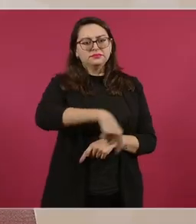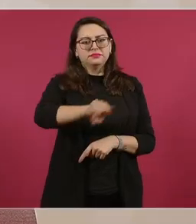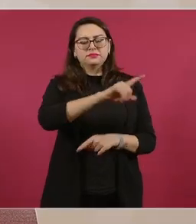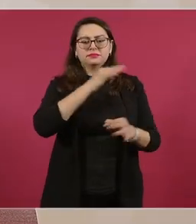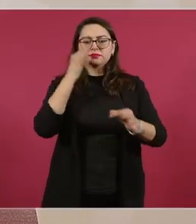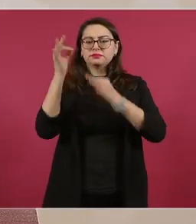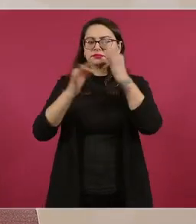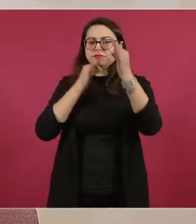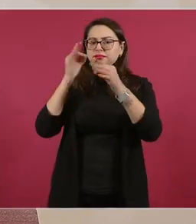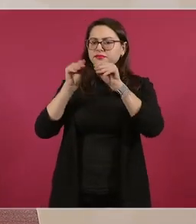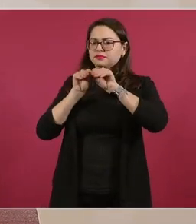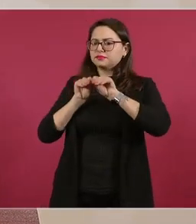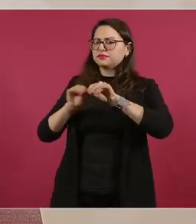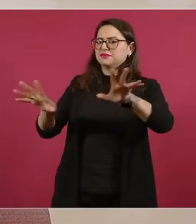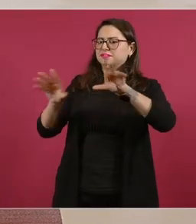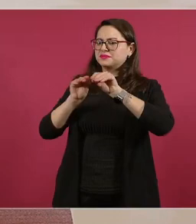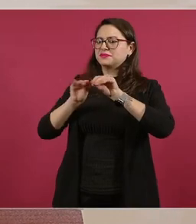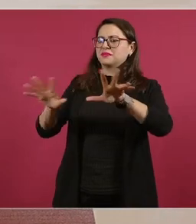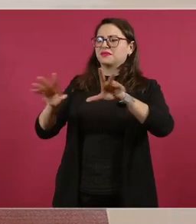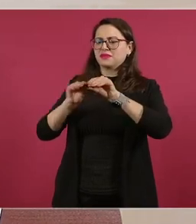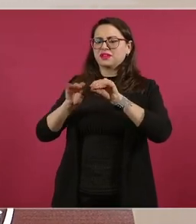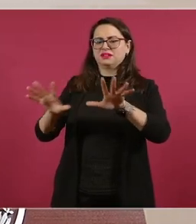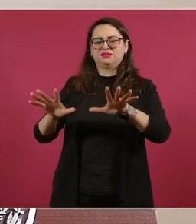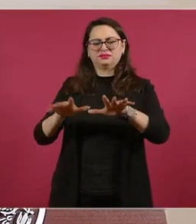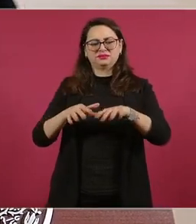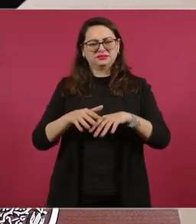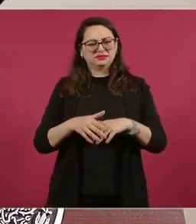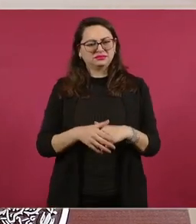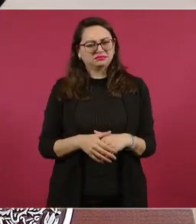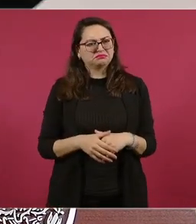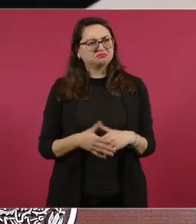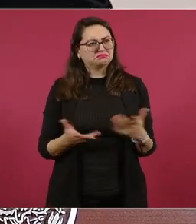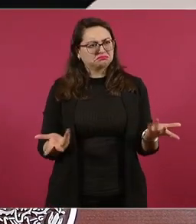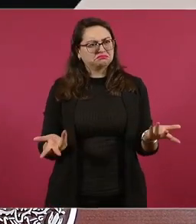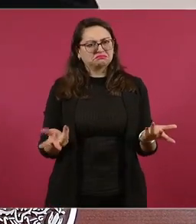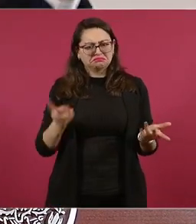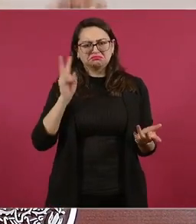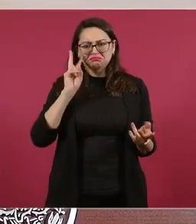ahora en las precampañas. Está bastante equilibrado.